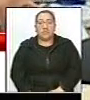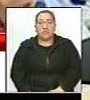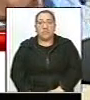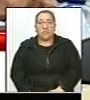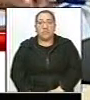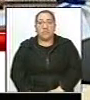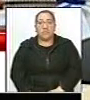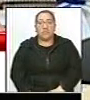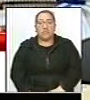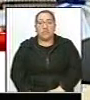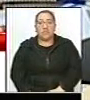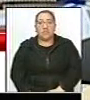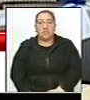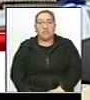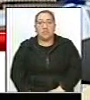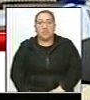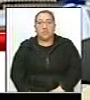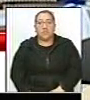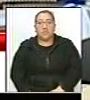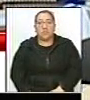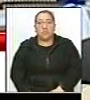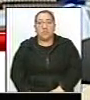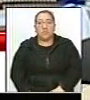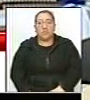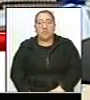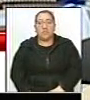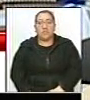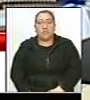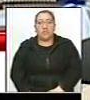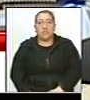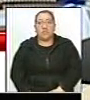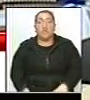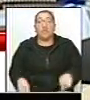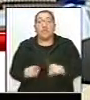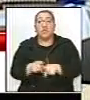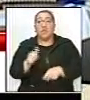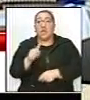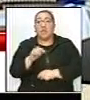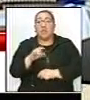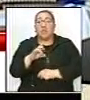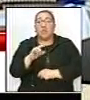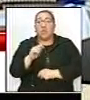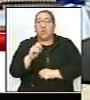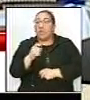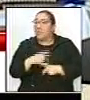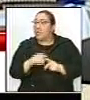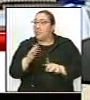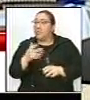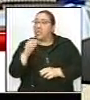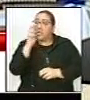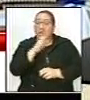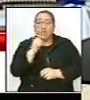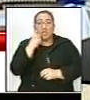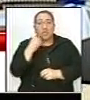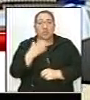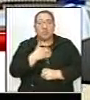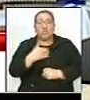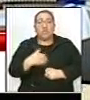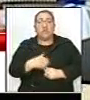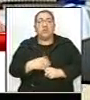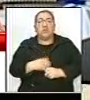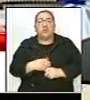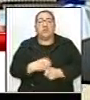ustedes previstas por su sector está el de la acuicultura. Pero llama la atención, señor presidente,